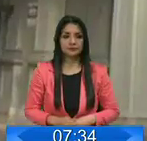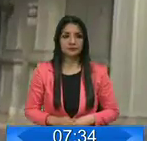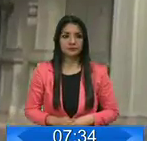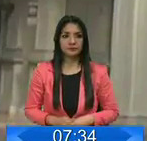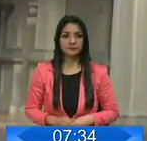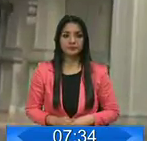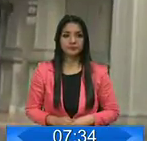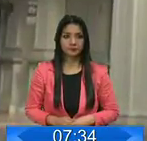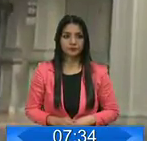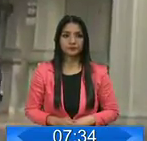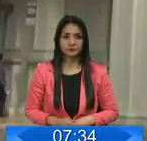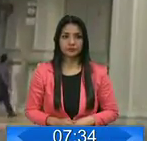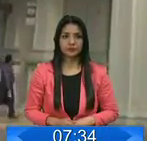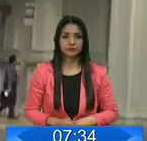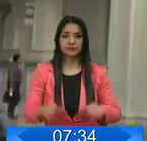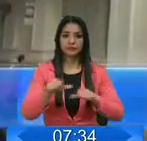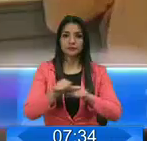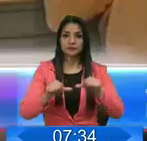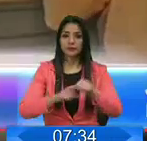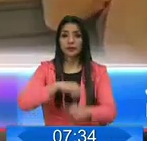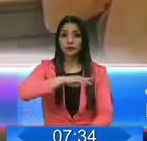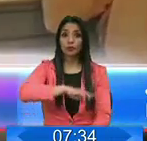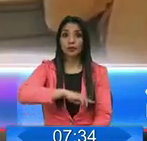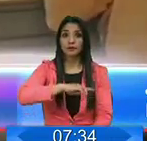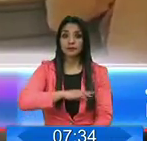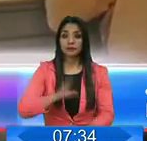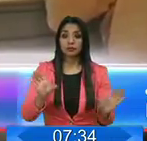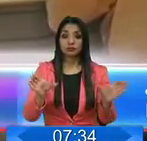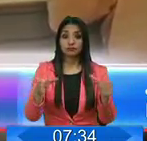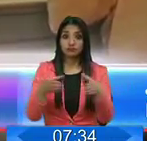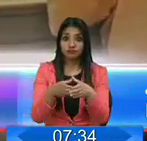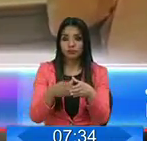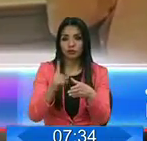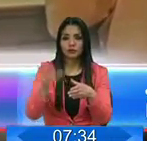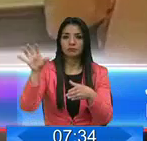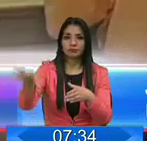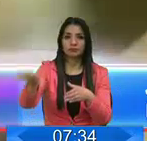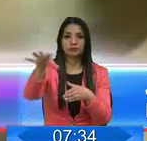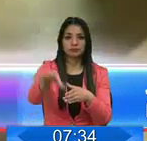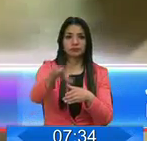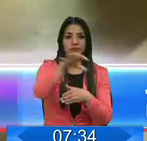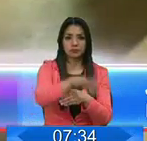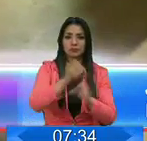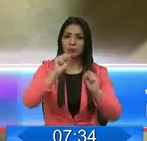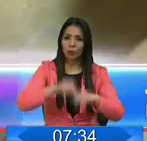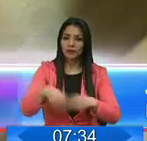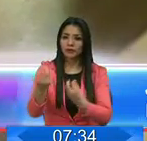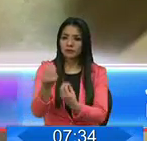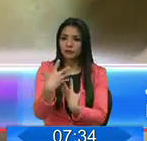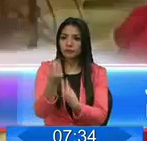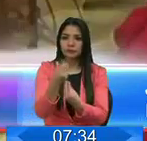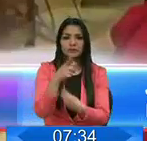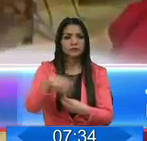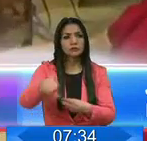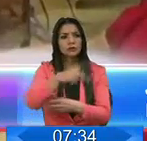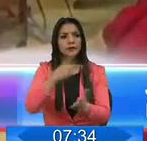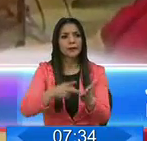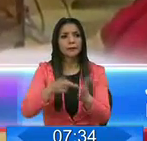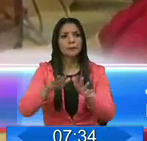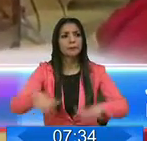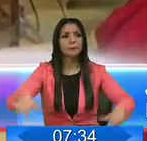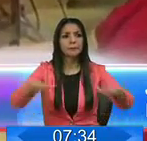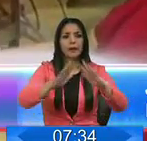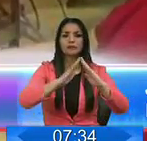Una administración municipal descentralizada en tres frentes para poder levantar información de lo que sucede en las ciudadelas